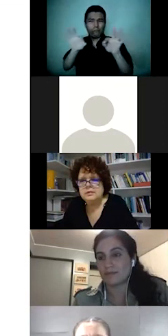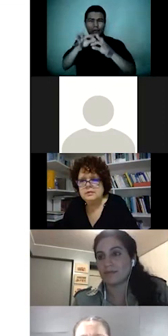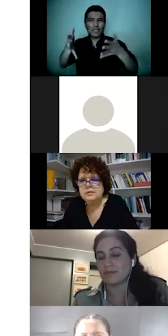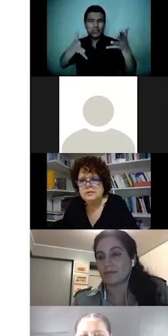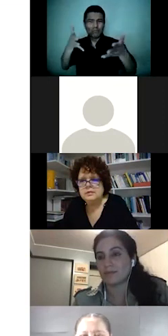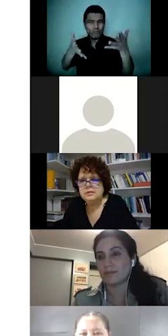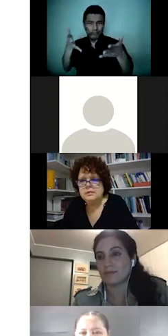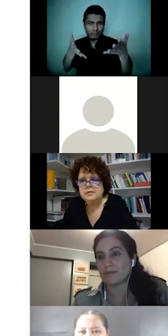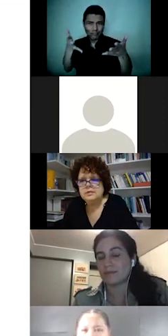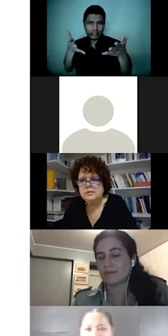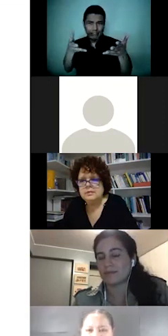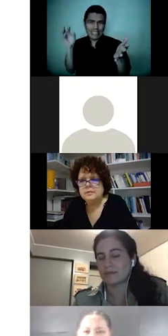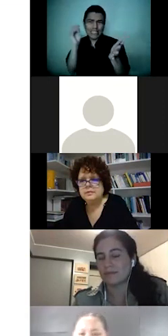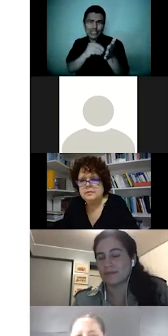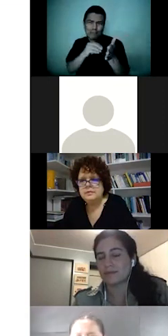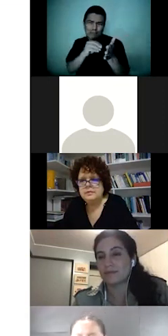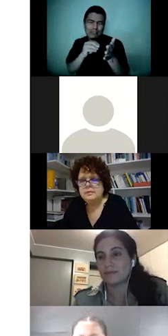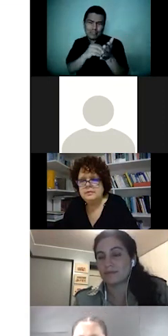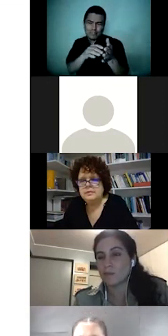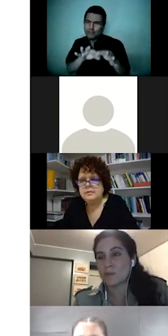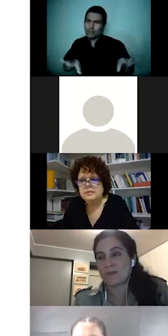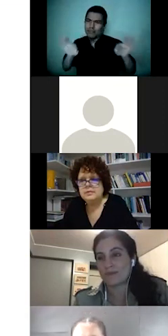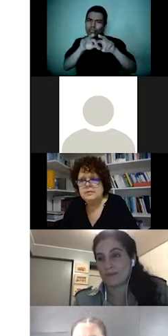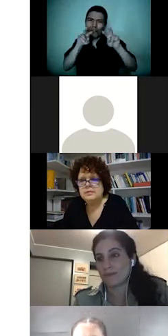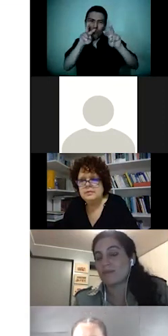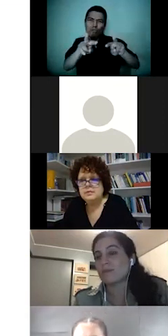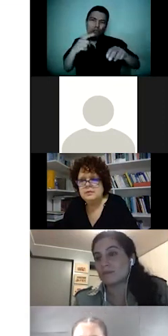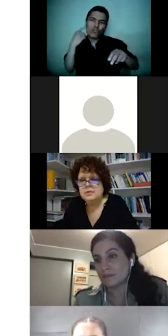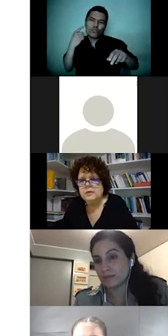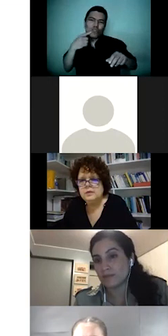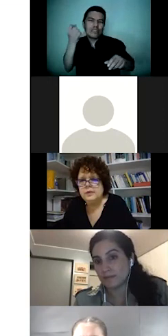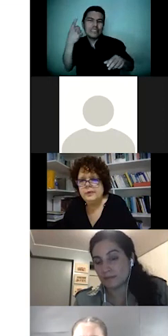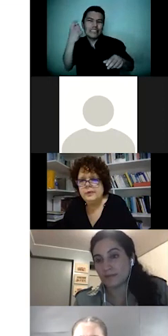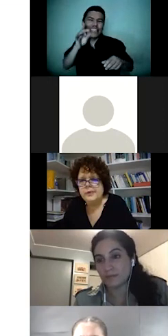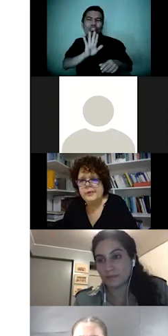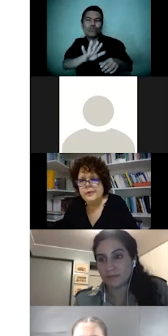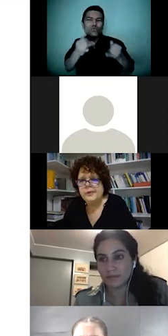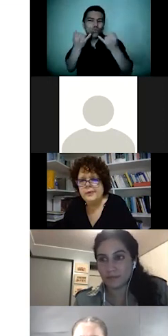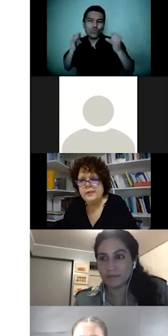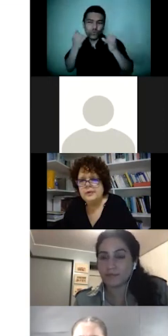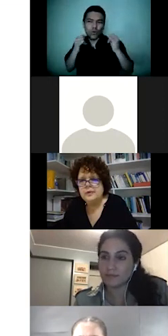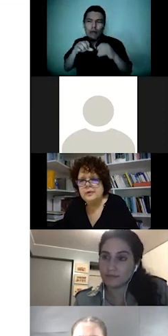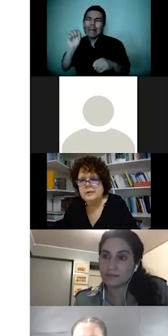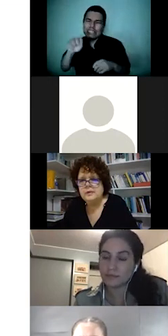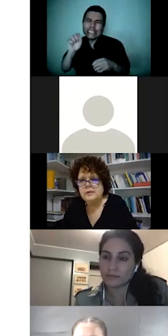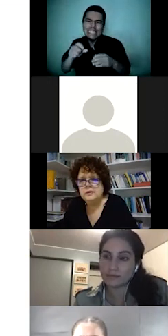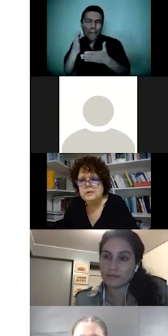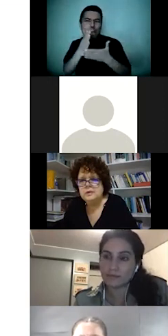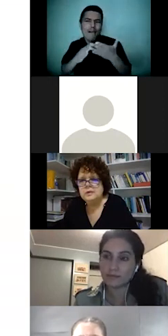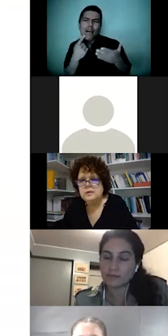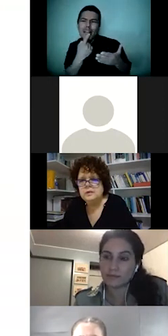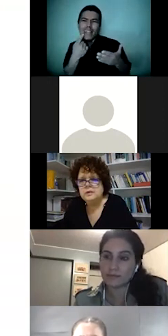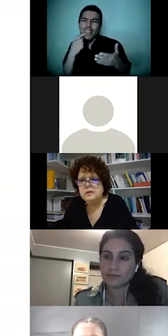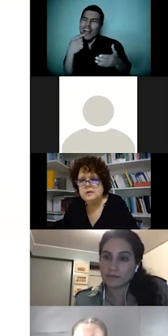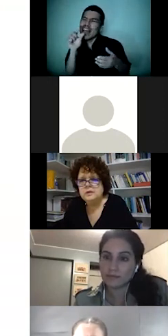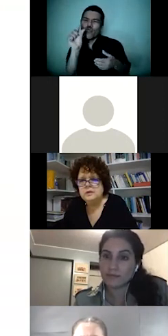no es muy importante ver la oralización, es más importante ver las manos, ¿no? Es mucho más importante para un sordo, que es parte de